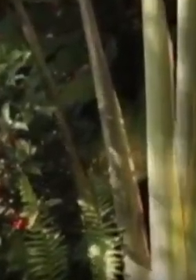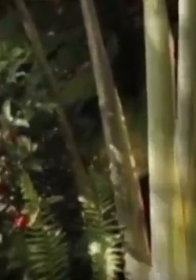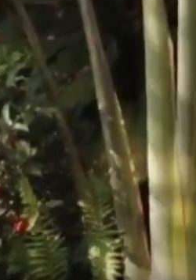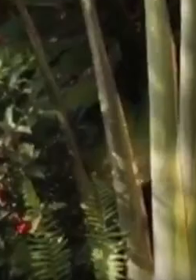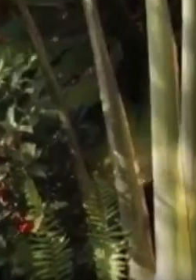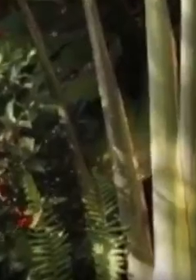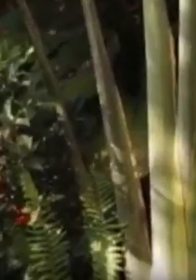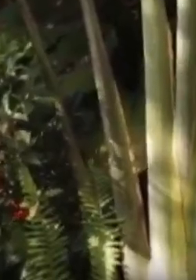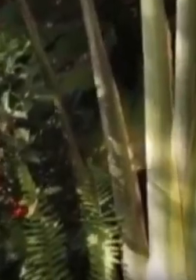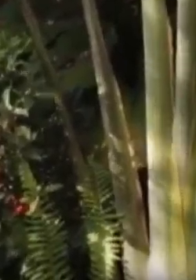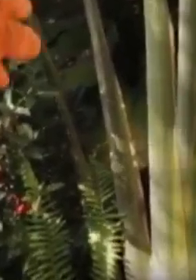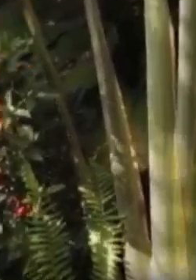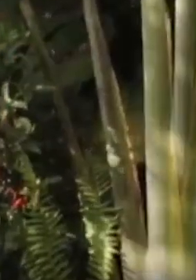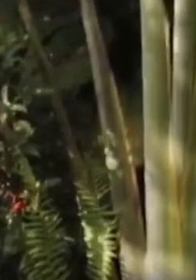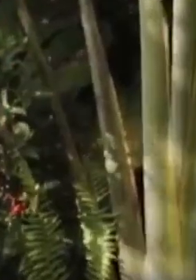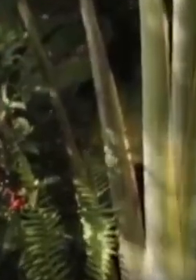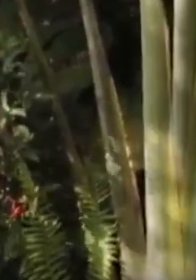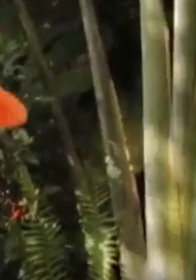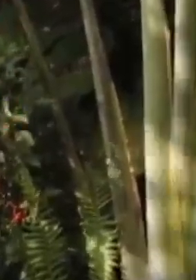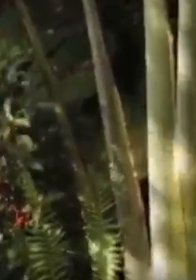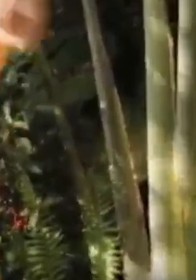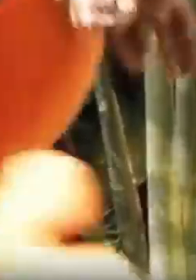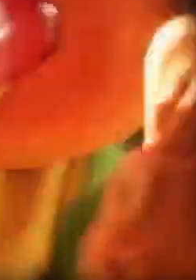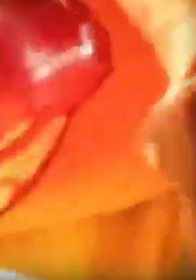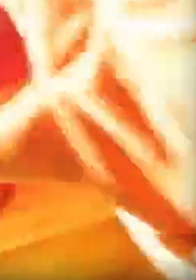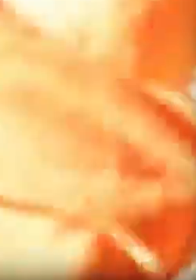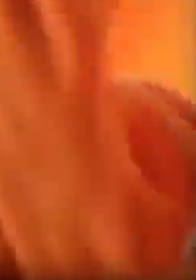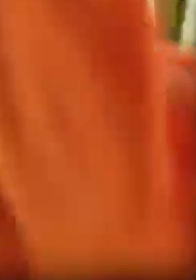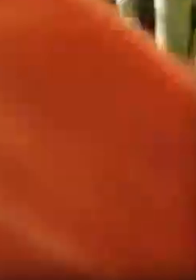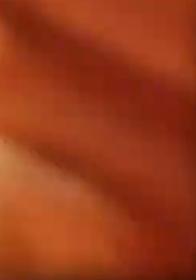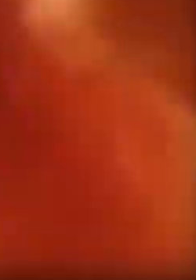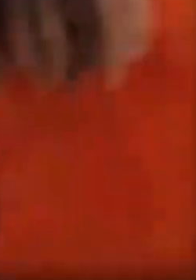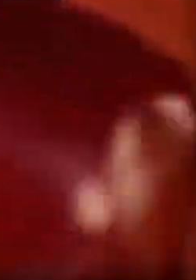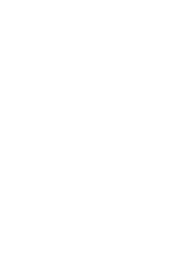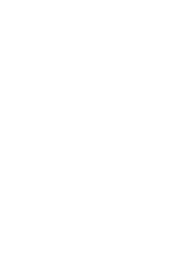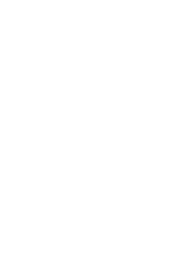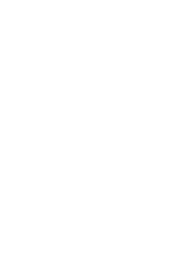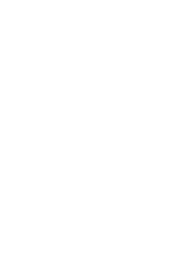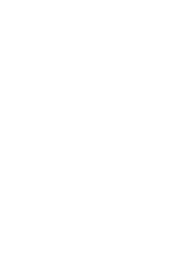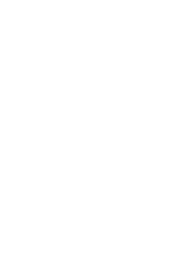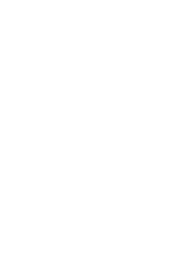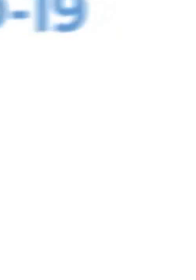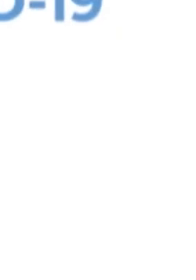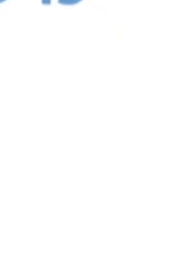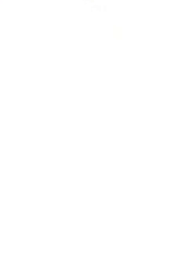Lavo, lavo, lavo y una y otra vez.